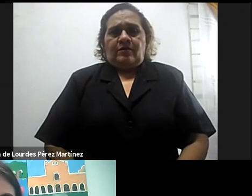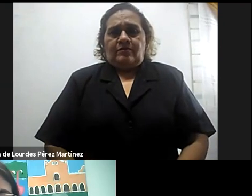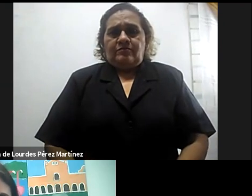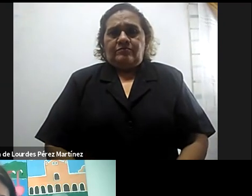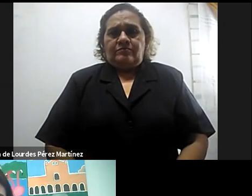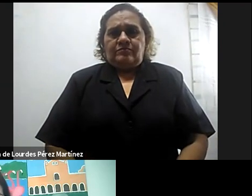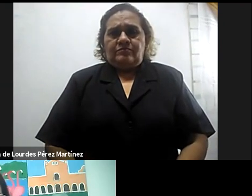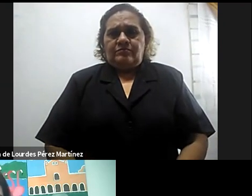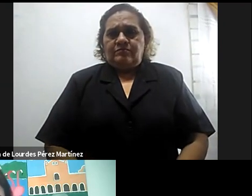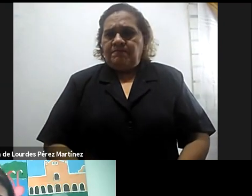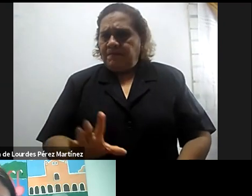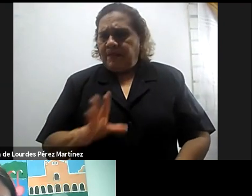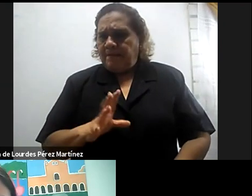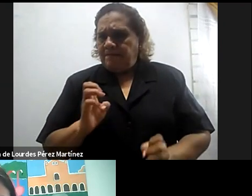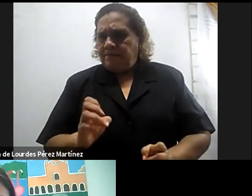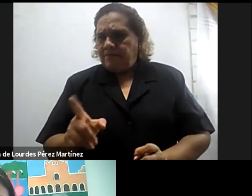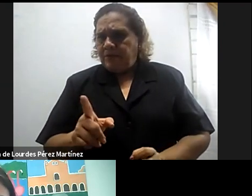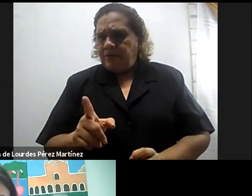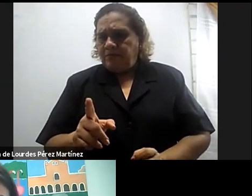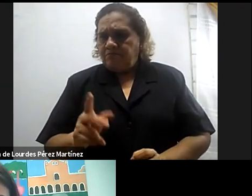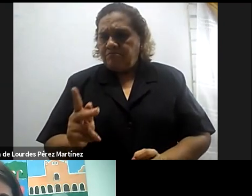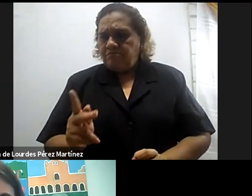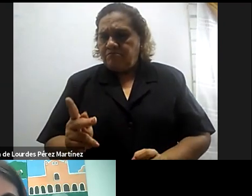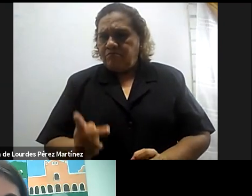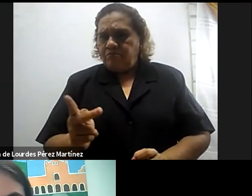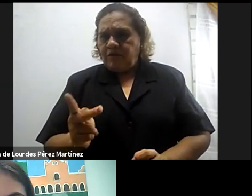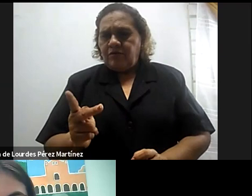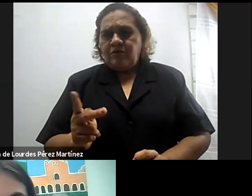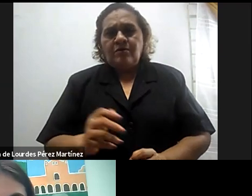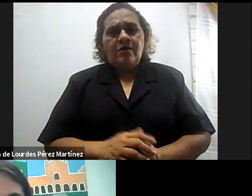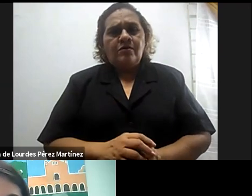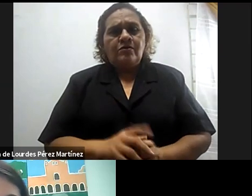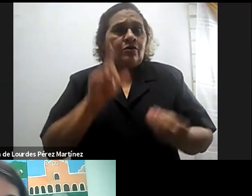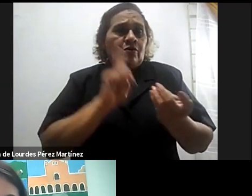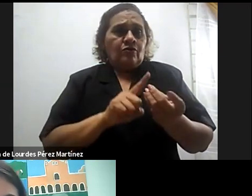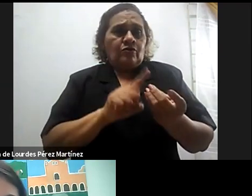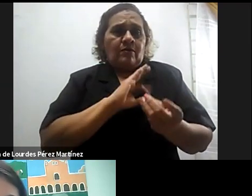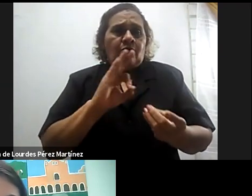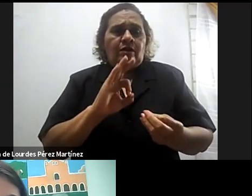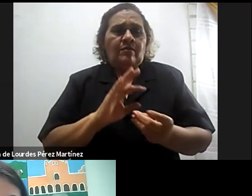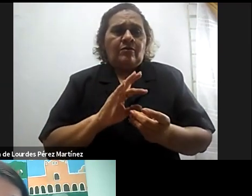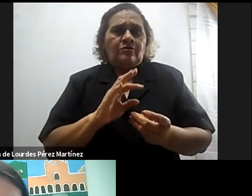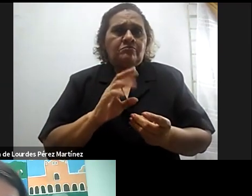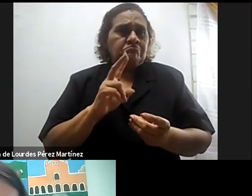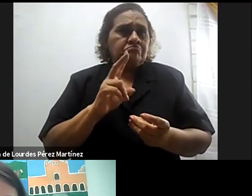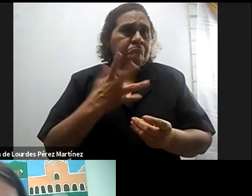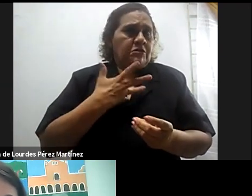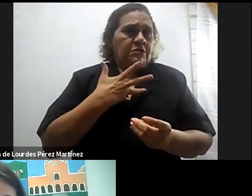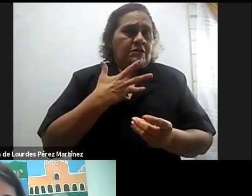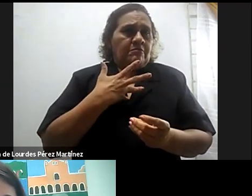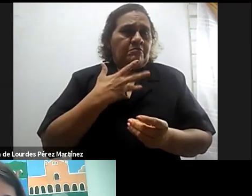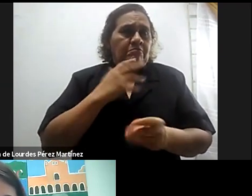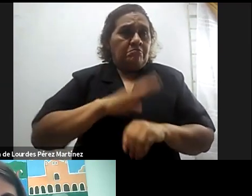Ahí está en... Sí, perdón. ¿Dónde podemos encontrar mayor información